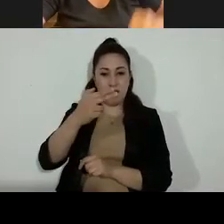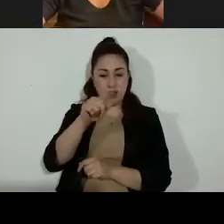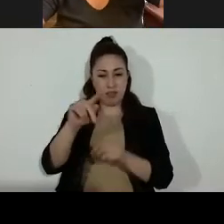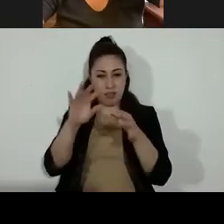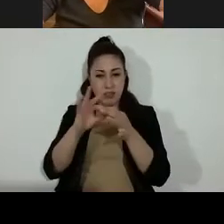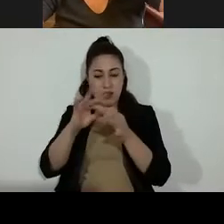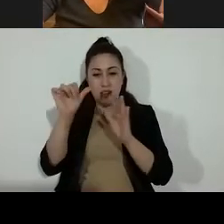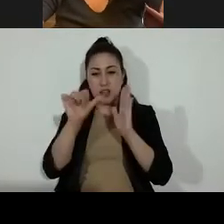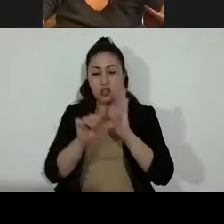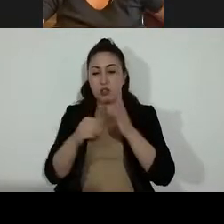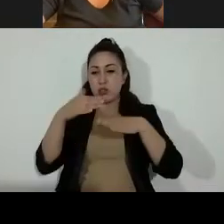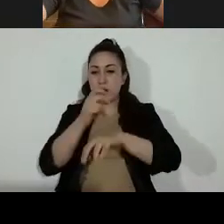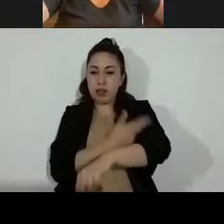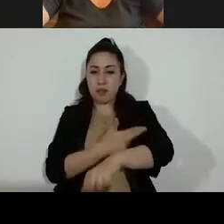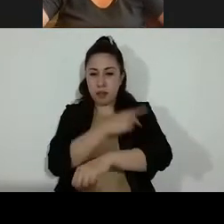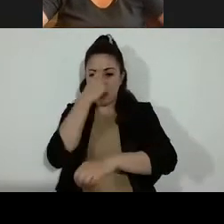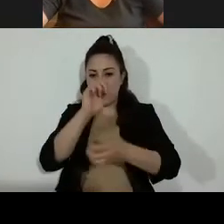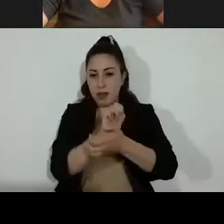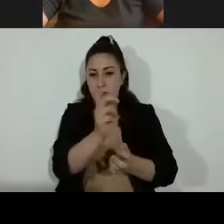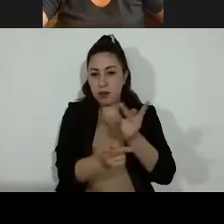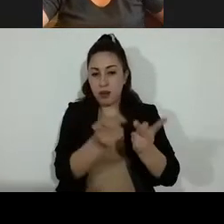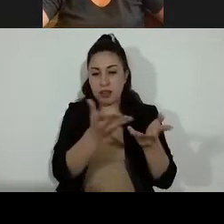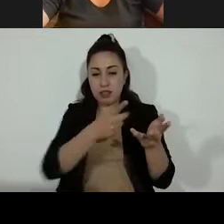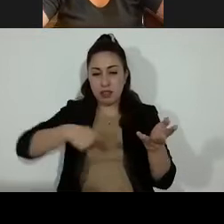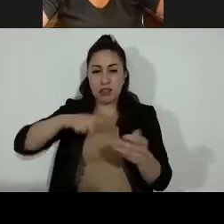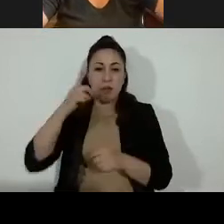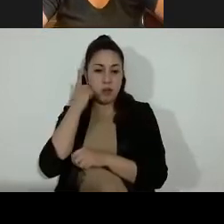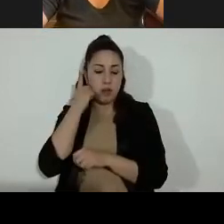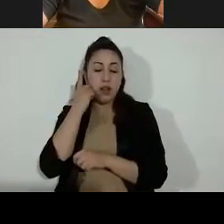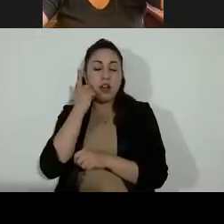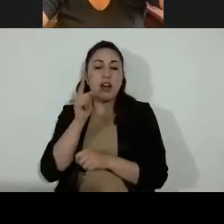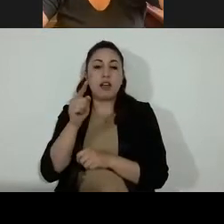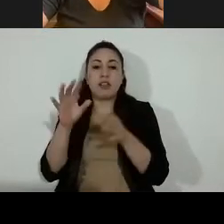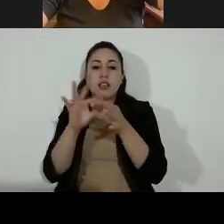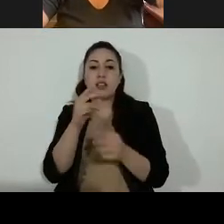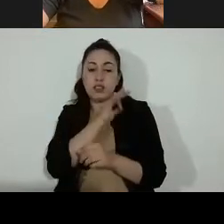pregunta parlamentaria, en donde se señala que se podrá hacer